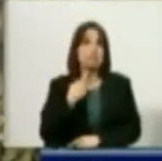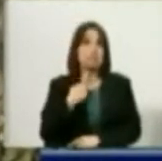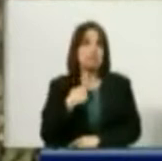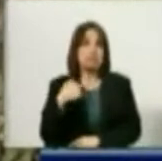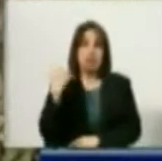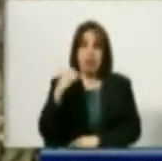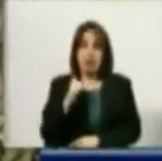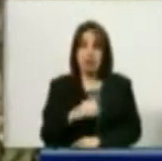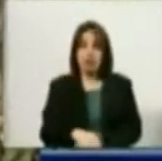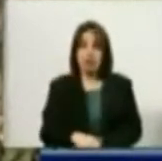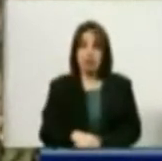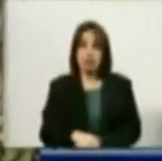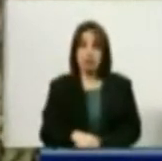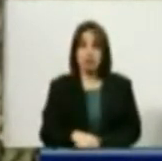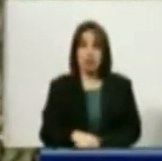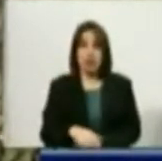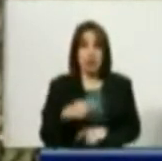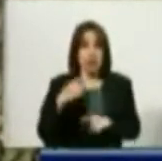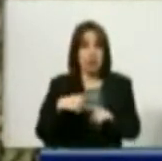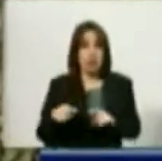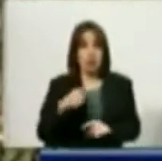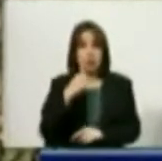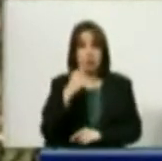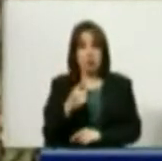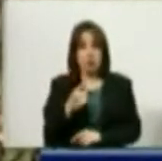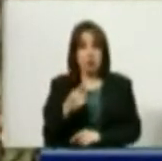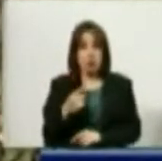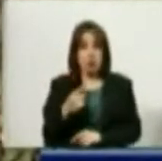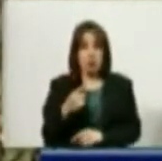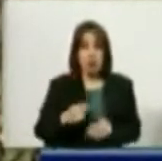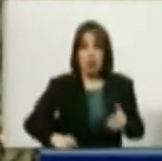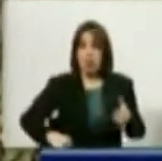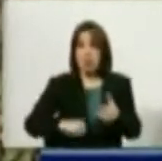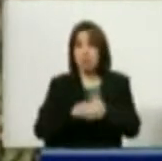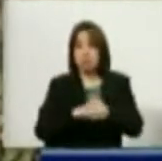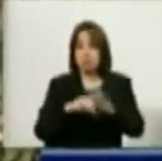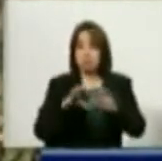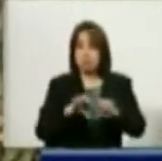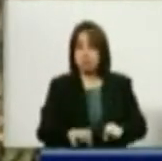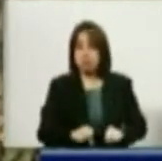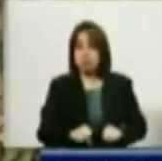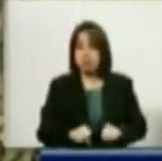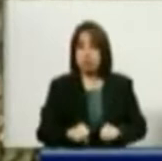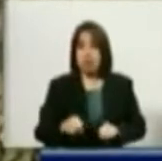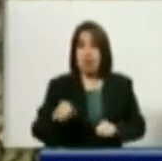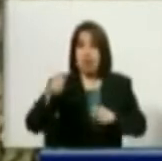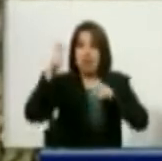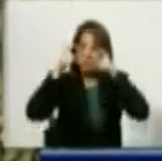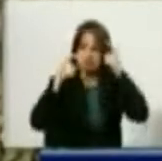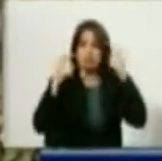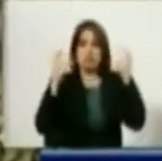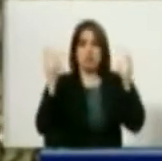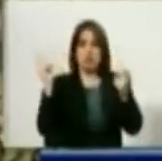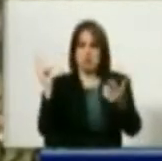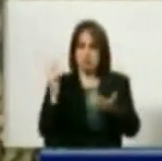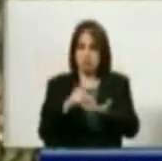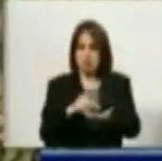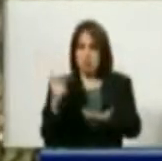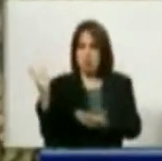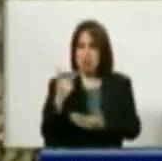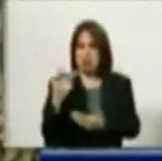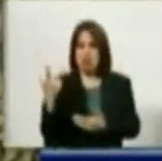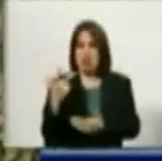pues y nos dijeron que le iba a lanzar un atentado al comandante Chávez y llegamos nosotros allá pero Carreño y yo y Carlos